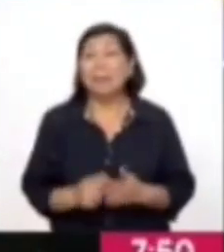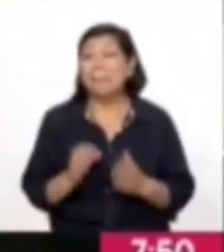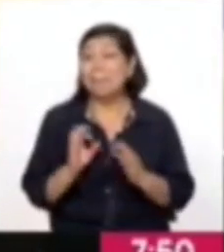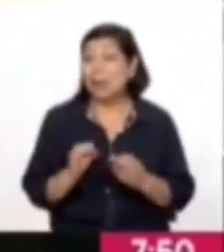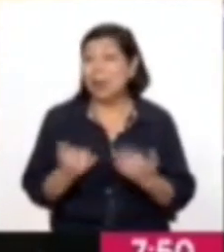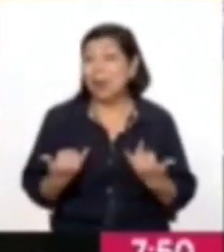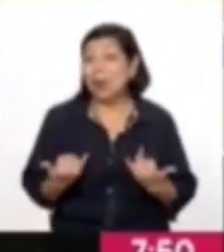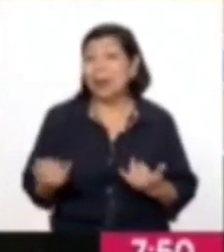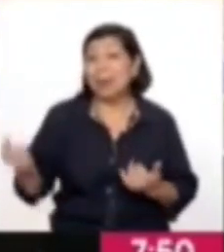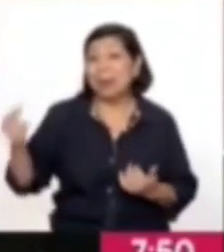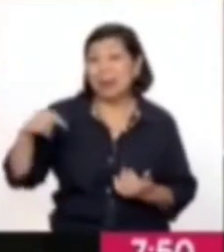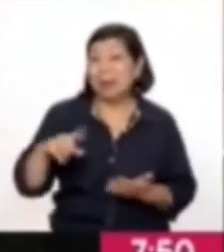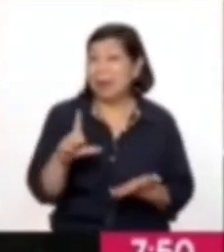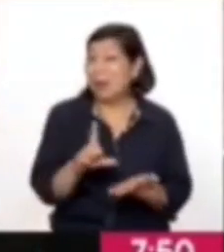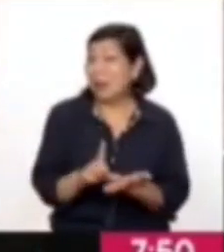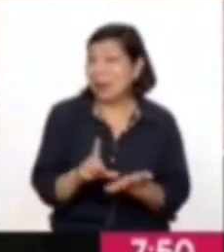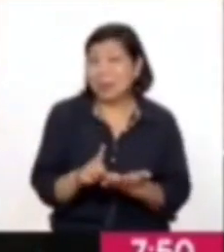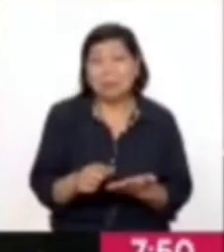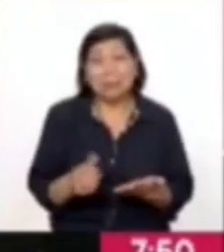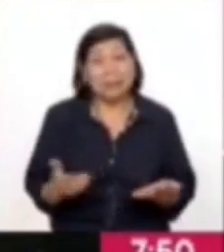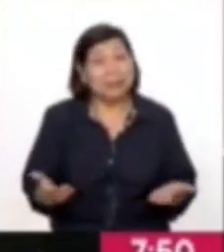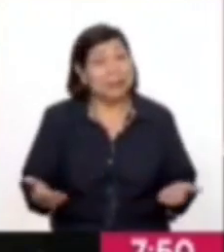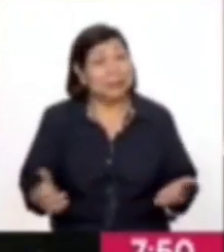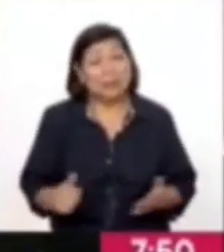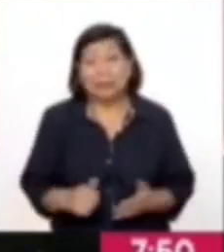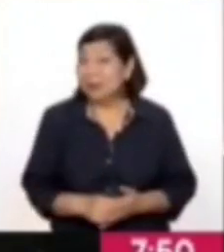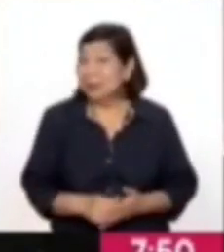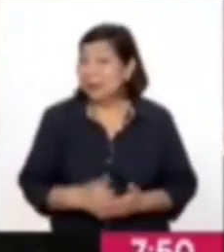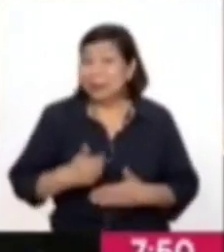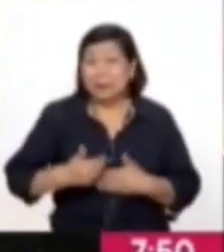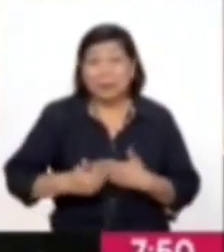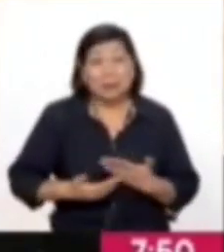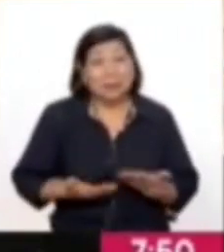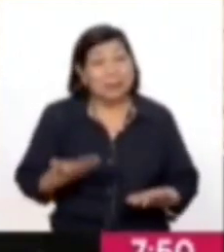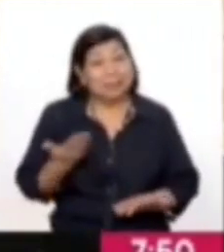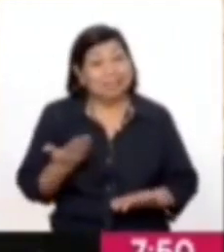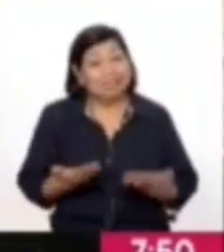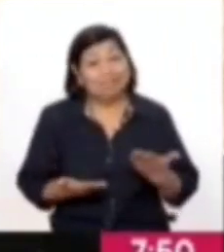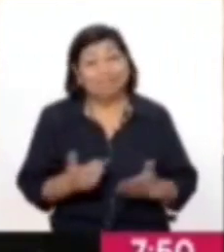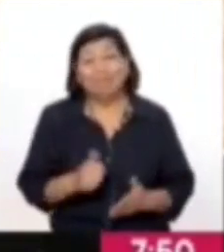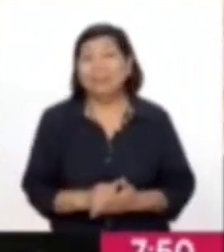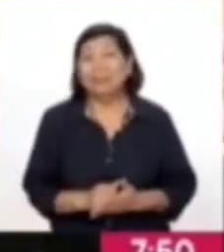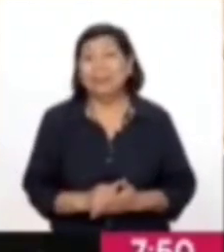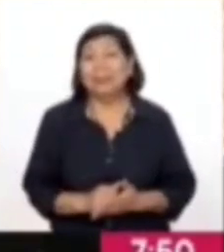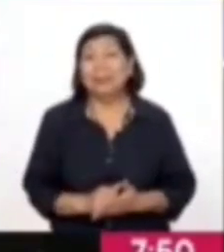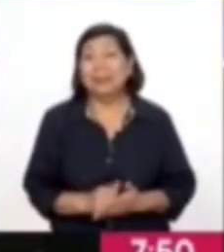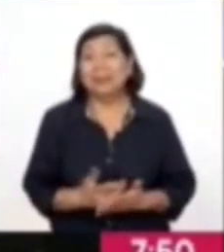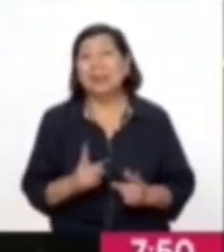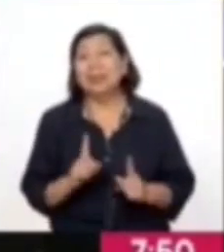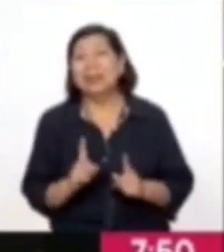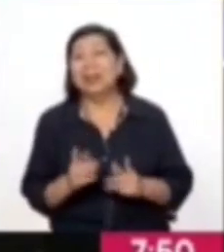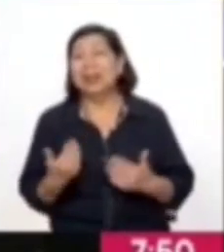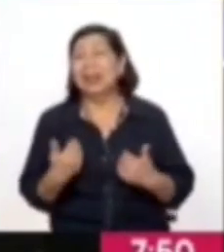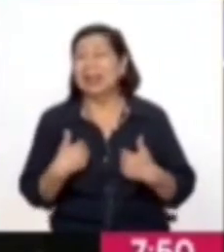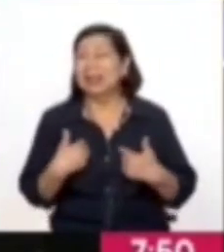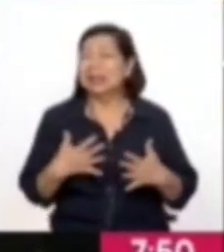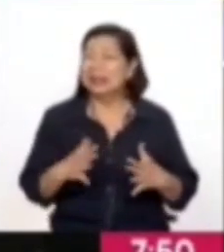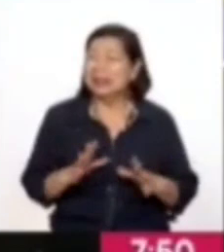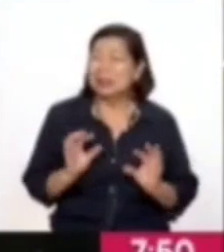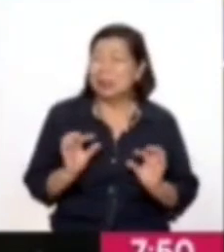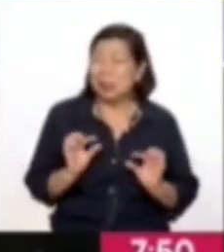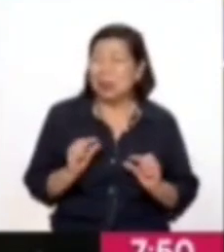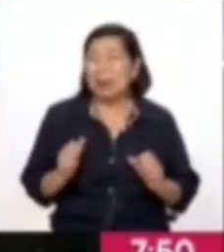riesgo, ¿no? Porque hoy venir a Lima también genera pues cierto recelo, ¿no?